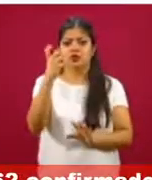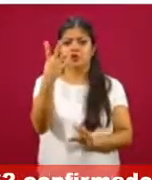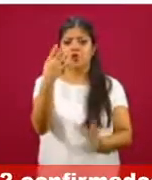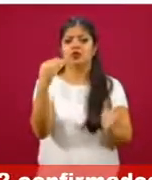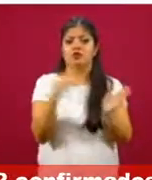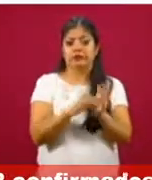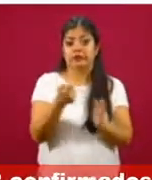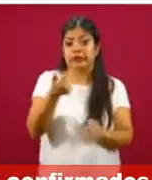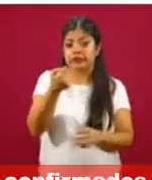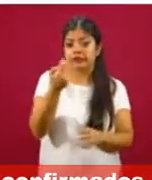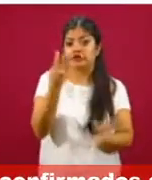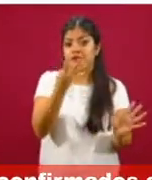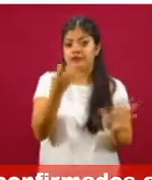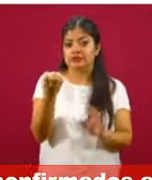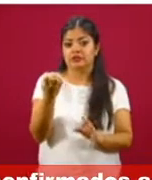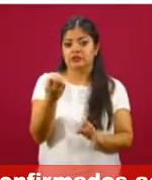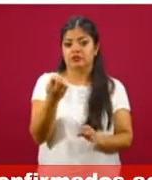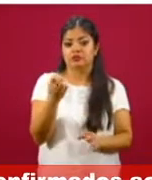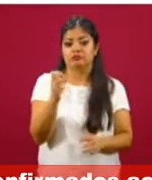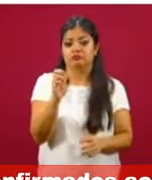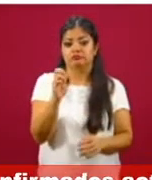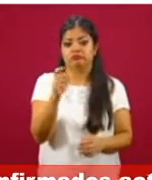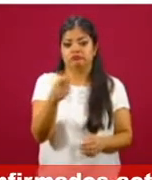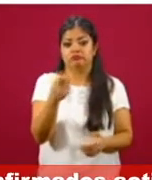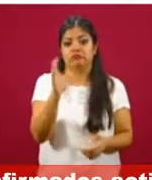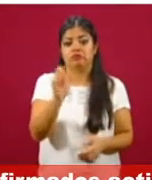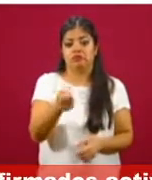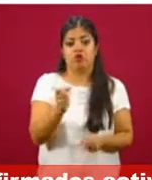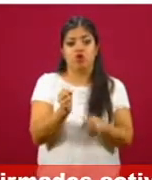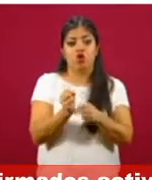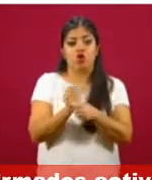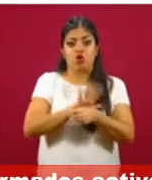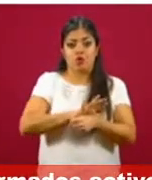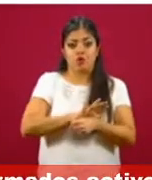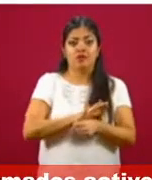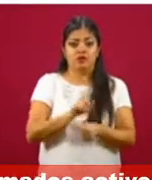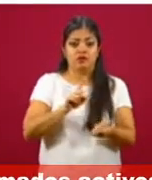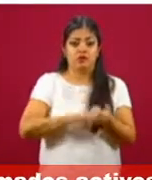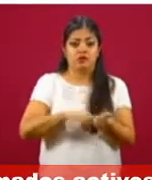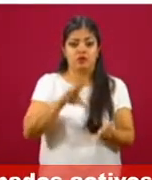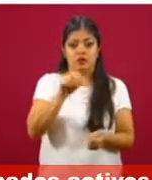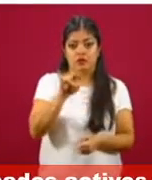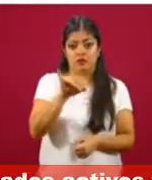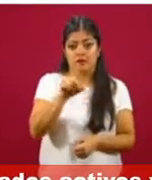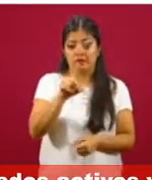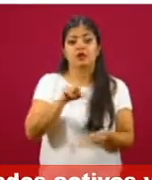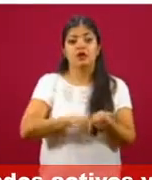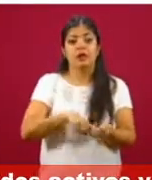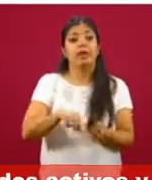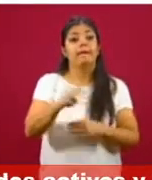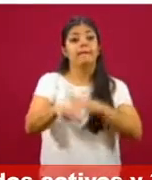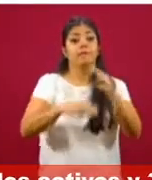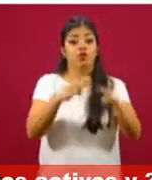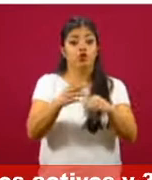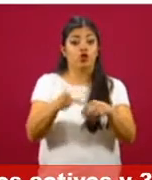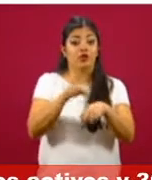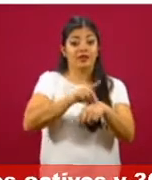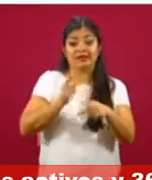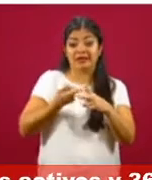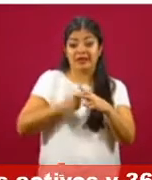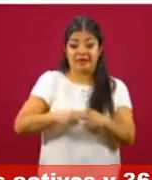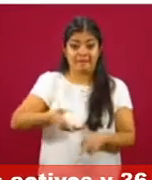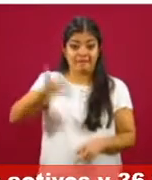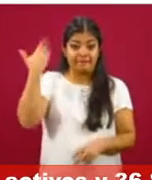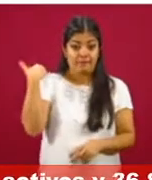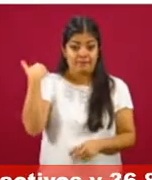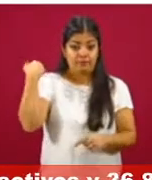5.934.000, casi 935.000 casos de COVID confirmados y registrados han ocurrido en el mundo desde que empezó la epidemia